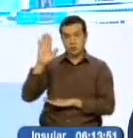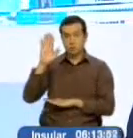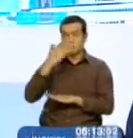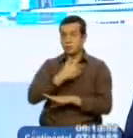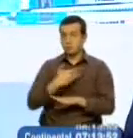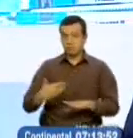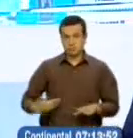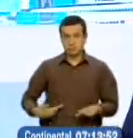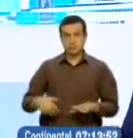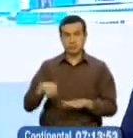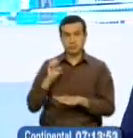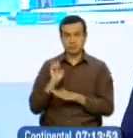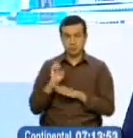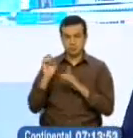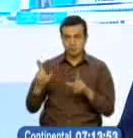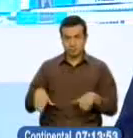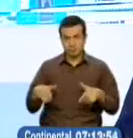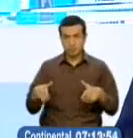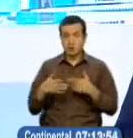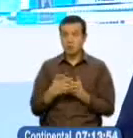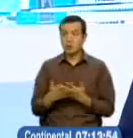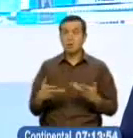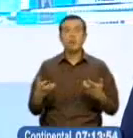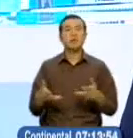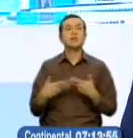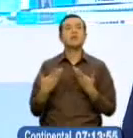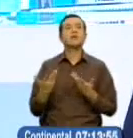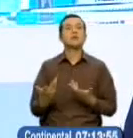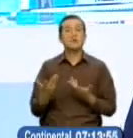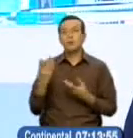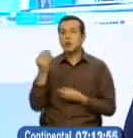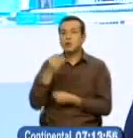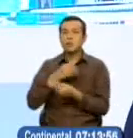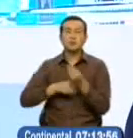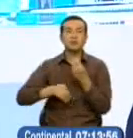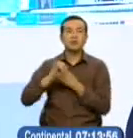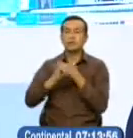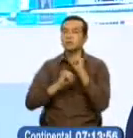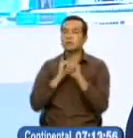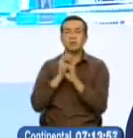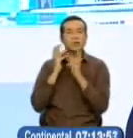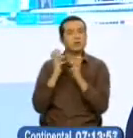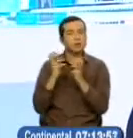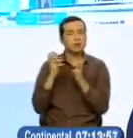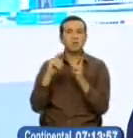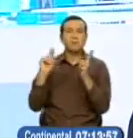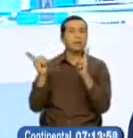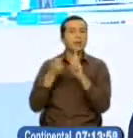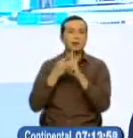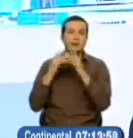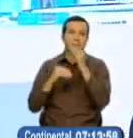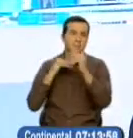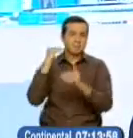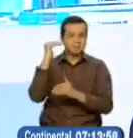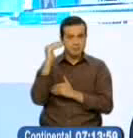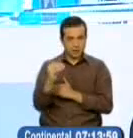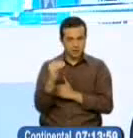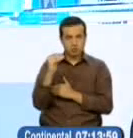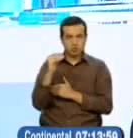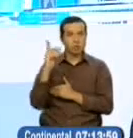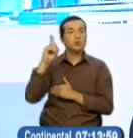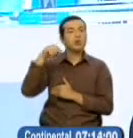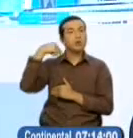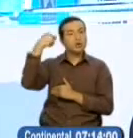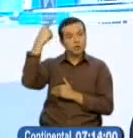señor presidente de la República, Lenín Moreno, es buscar inversión extranjera. Este es apenas el primer paso.